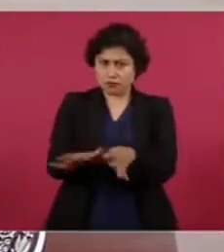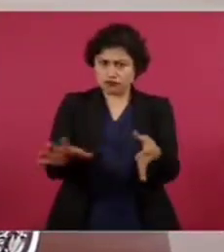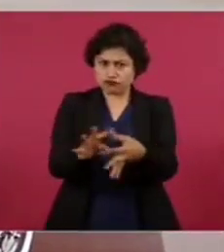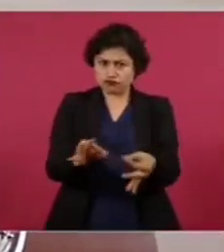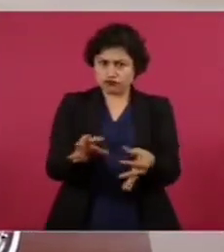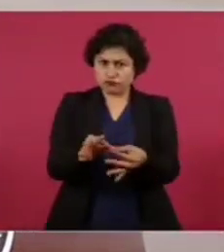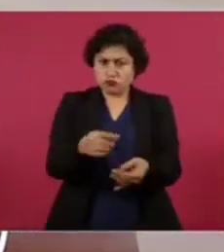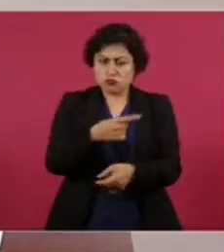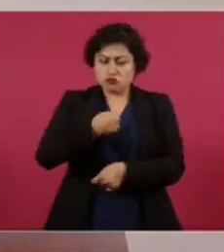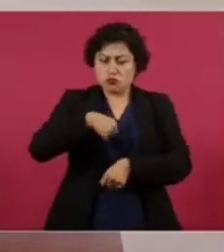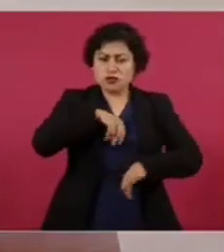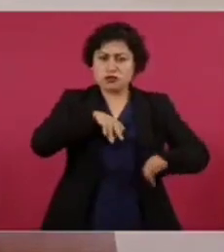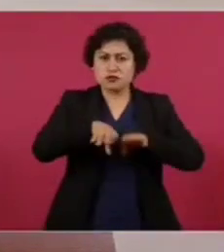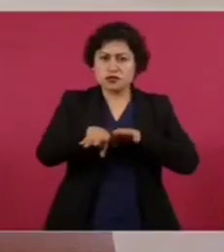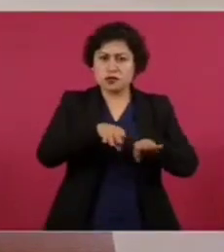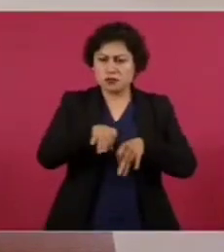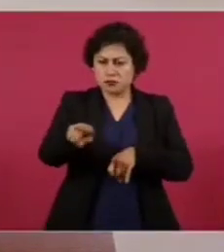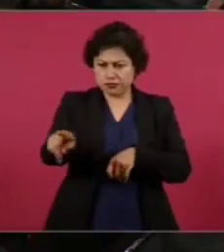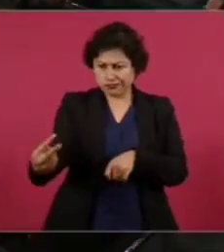hacemos.